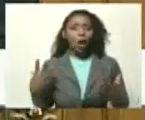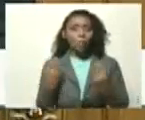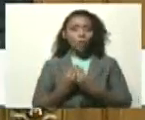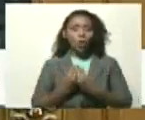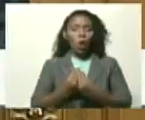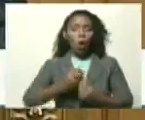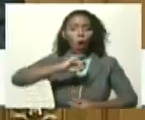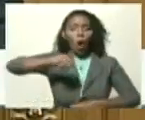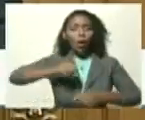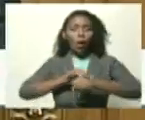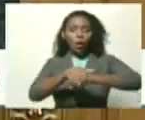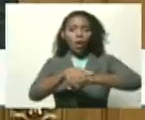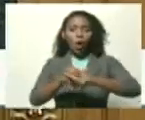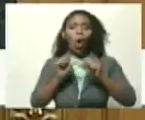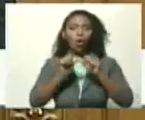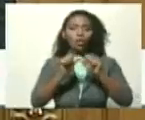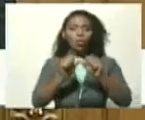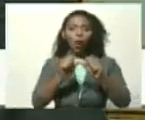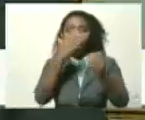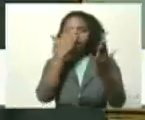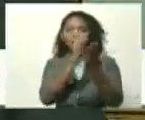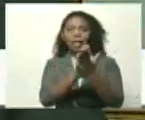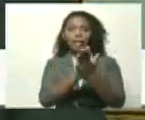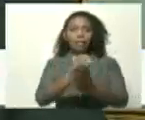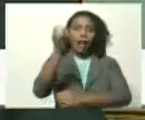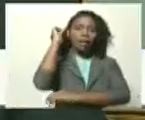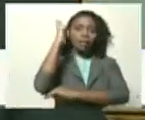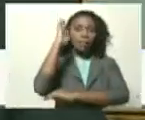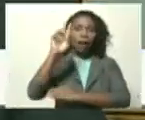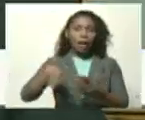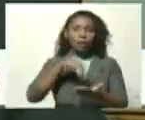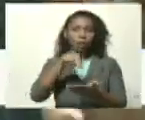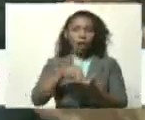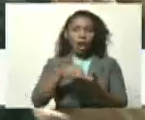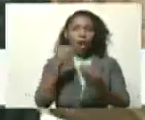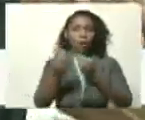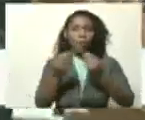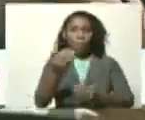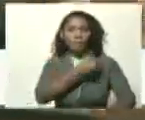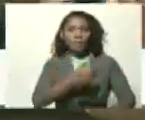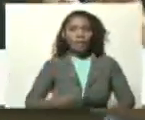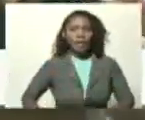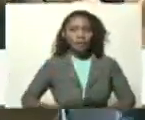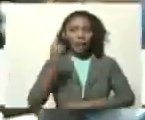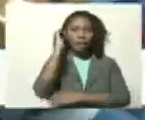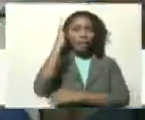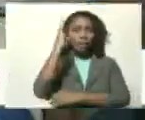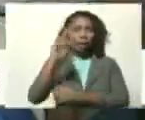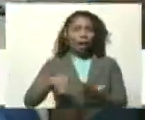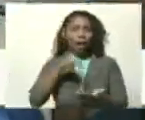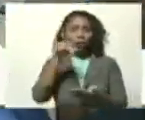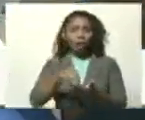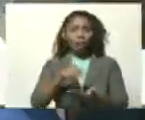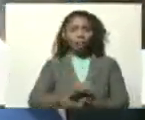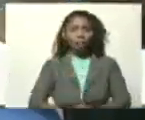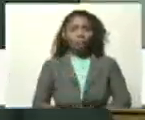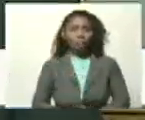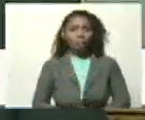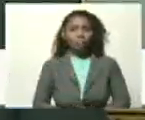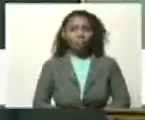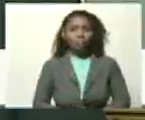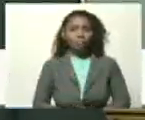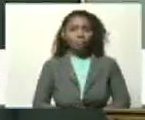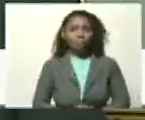Jorge Rodríguez siga al frente de la Asamblea Nacional como presidente de la Asamblea Nacional.